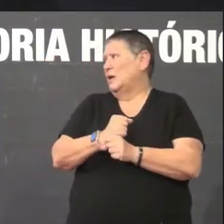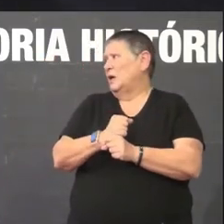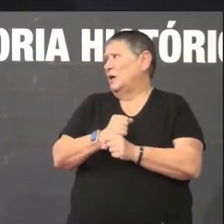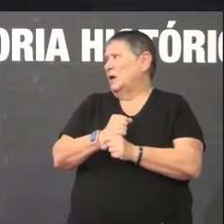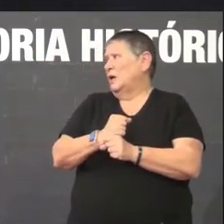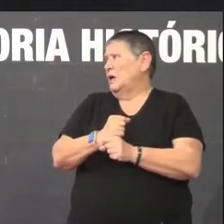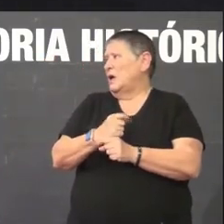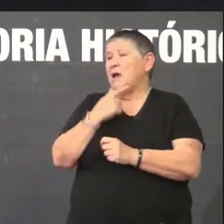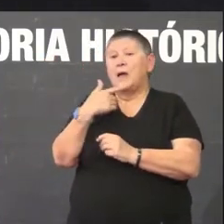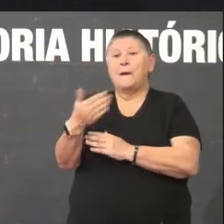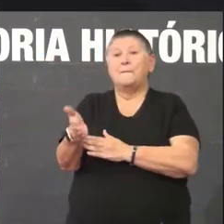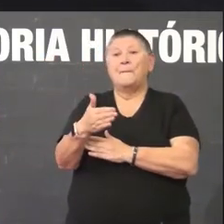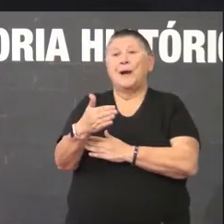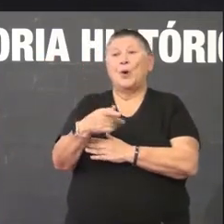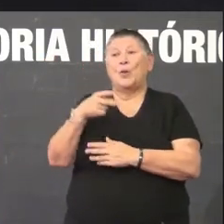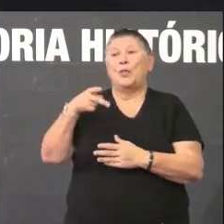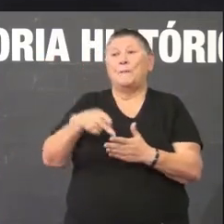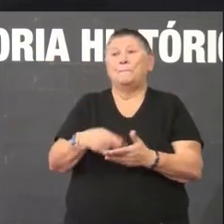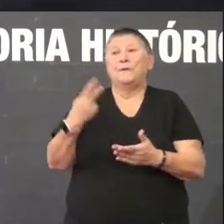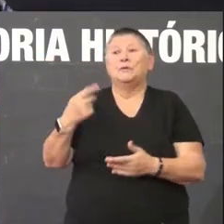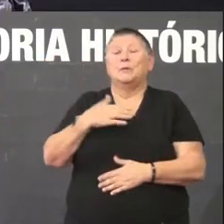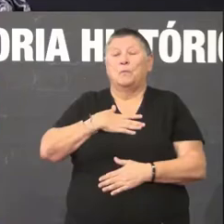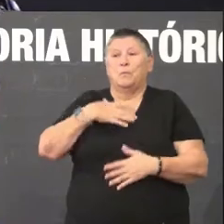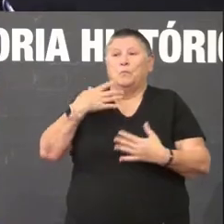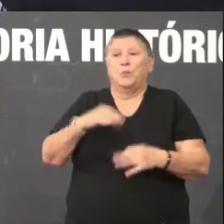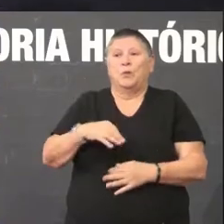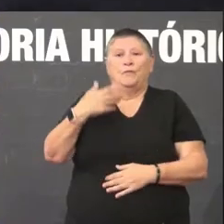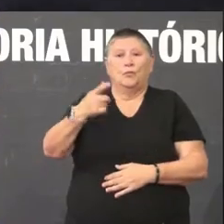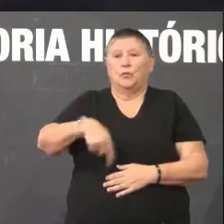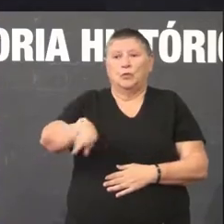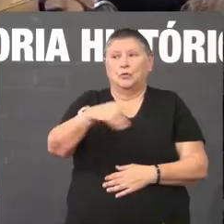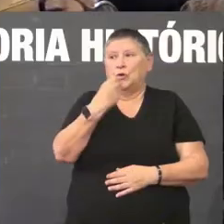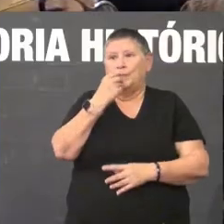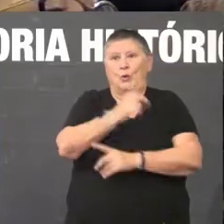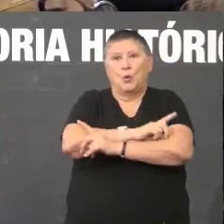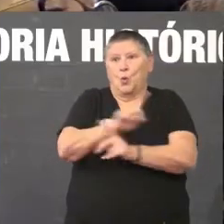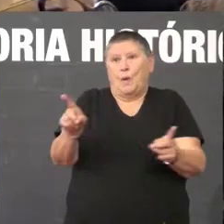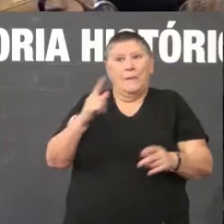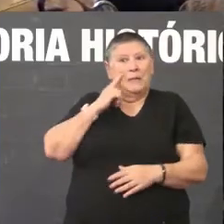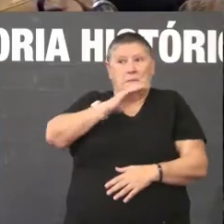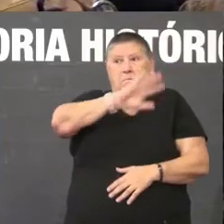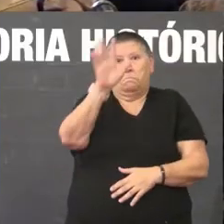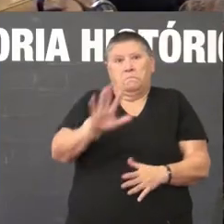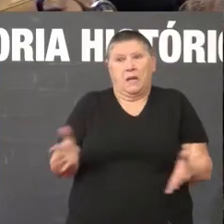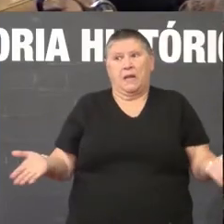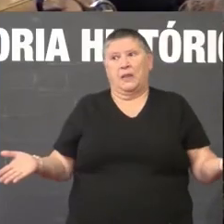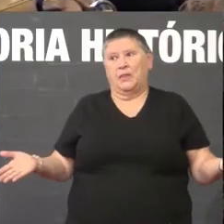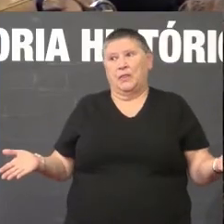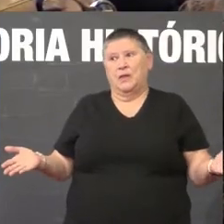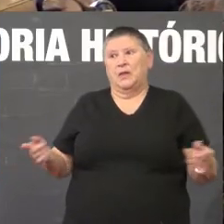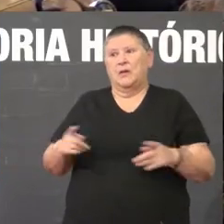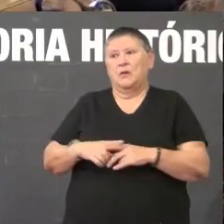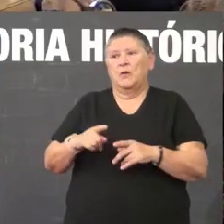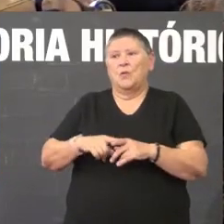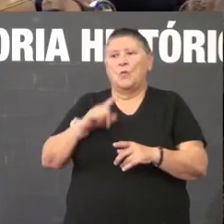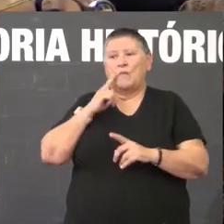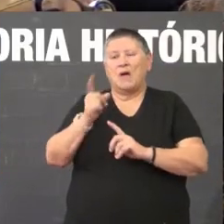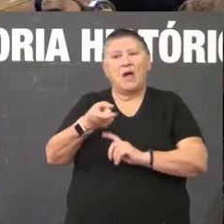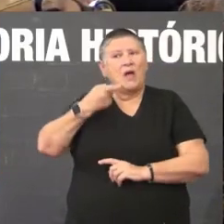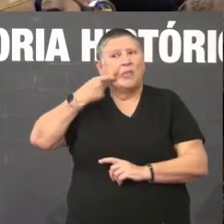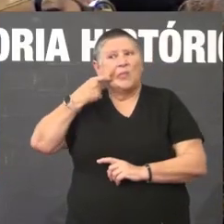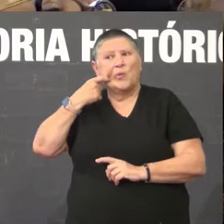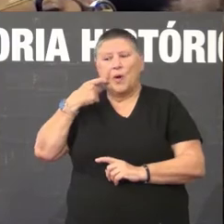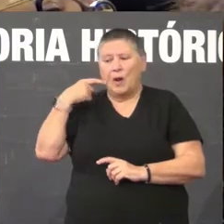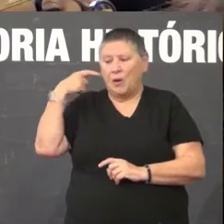as merluzas do Pincho, creo que nos vamos a poder comelas outra vez, que son con un anzó, inda que vayan alá ao